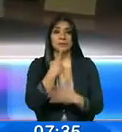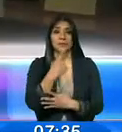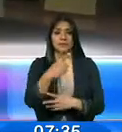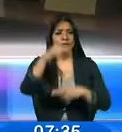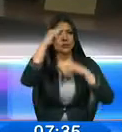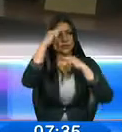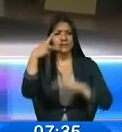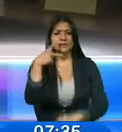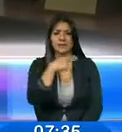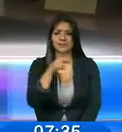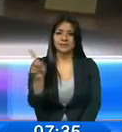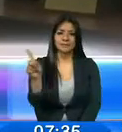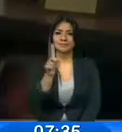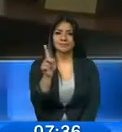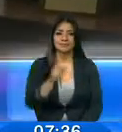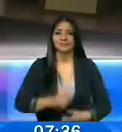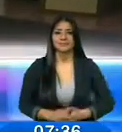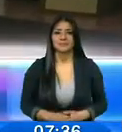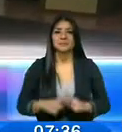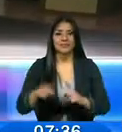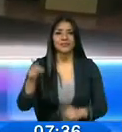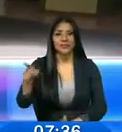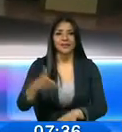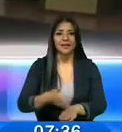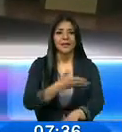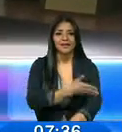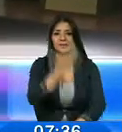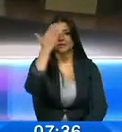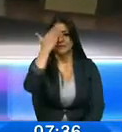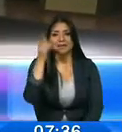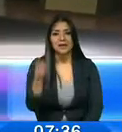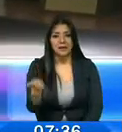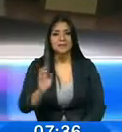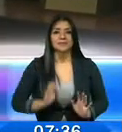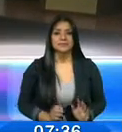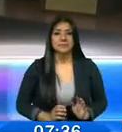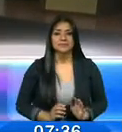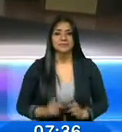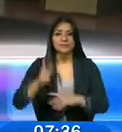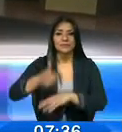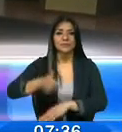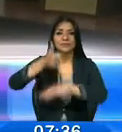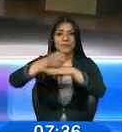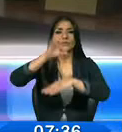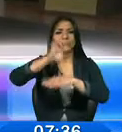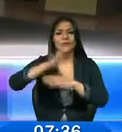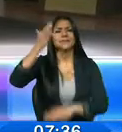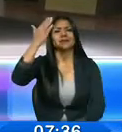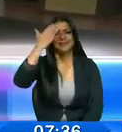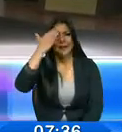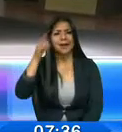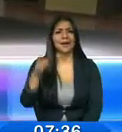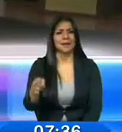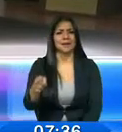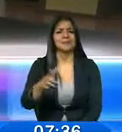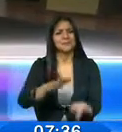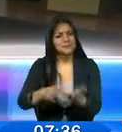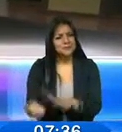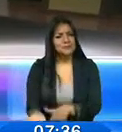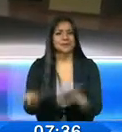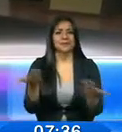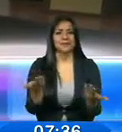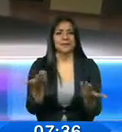noticia falsa, pero existía un conocimiento previo, o al menos hay indicios de que las autoridades conocían previamente que esto se iba a dar.